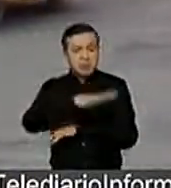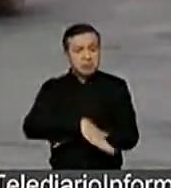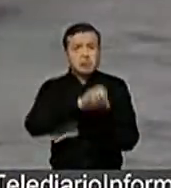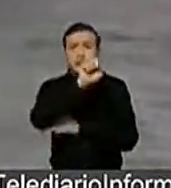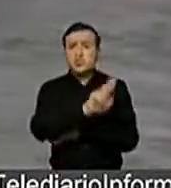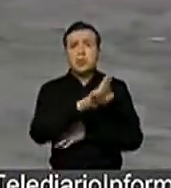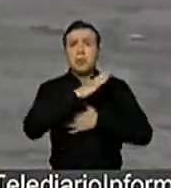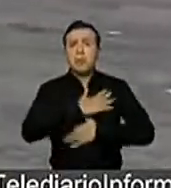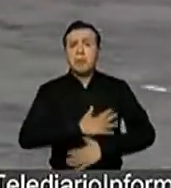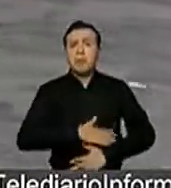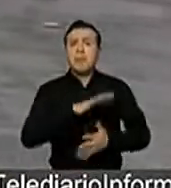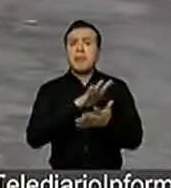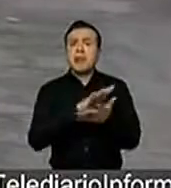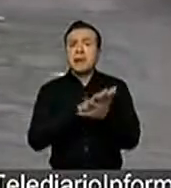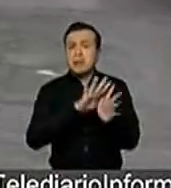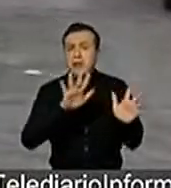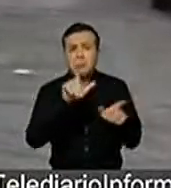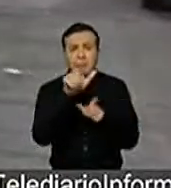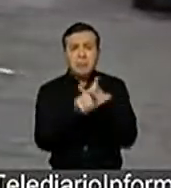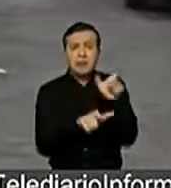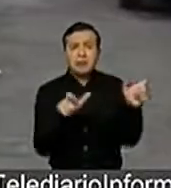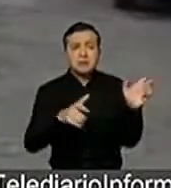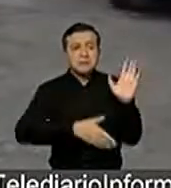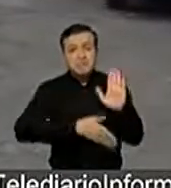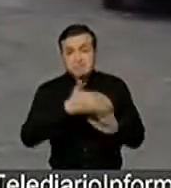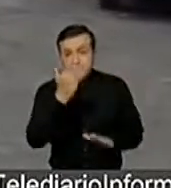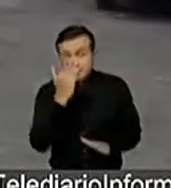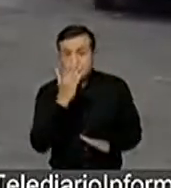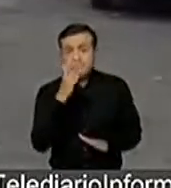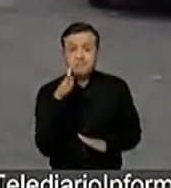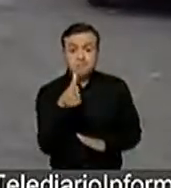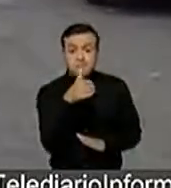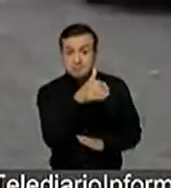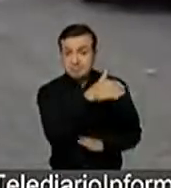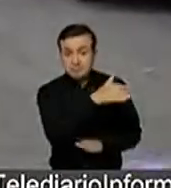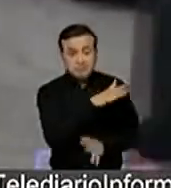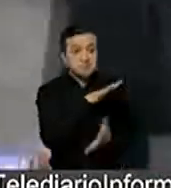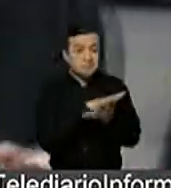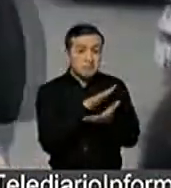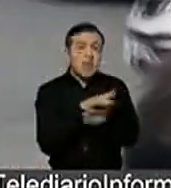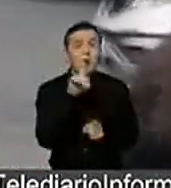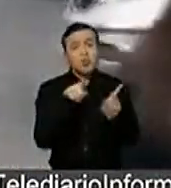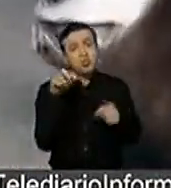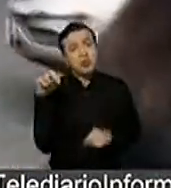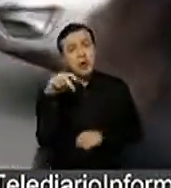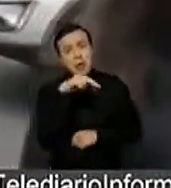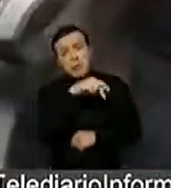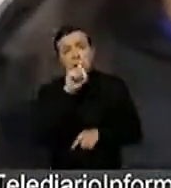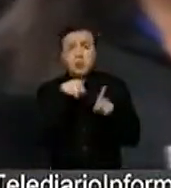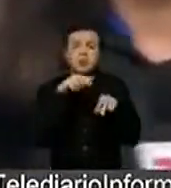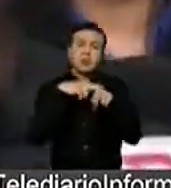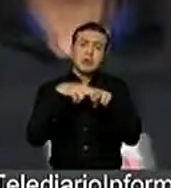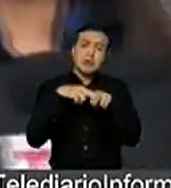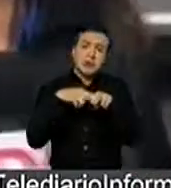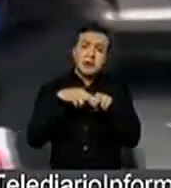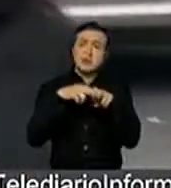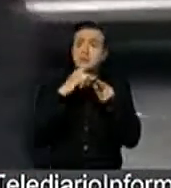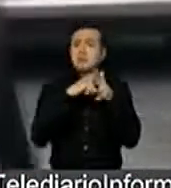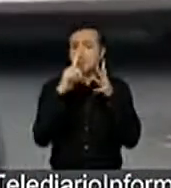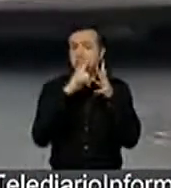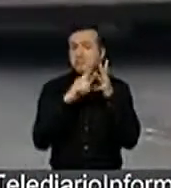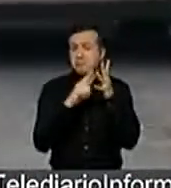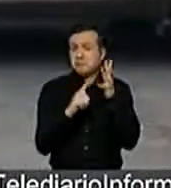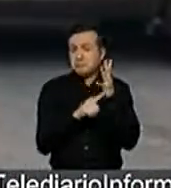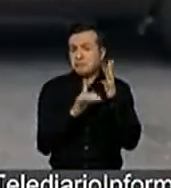tranquilidad, mucha calma. Los ciudadanos se dirigen a varios lugares, caminando, también en taxis. Y